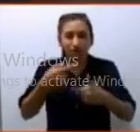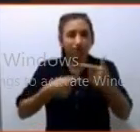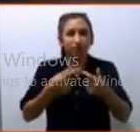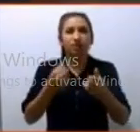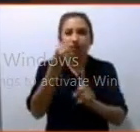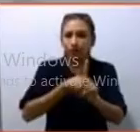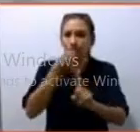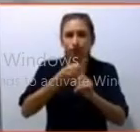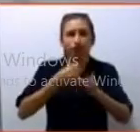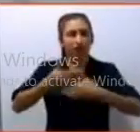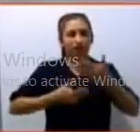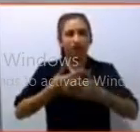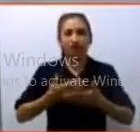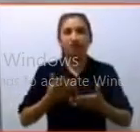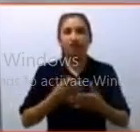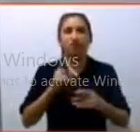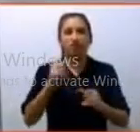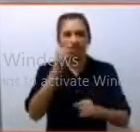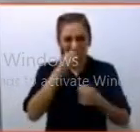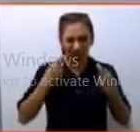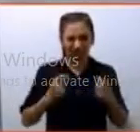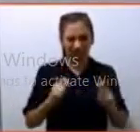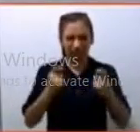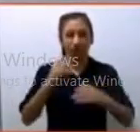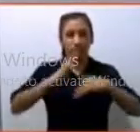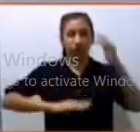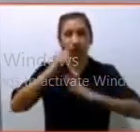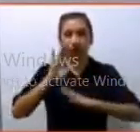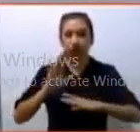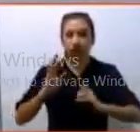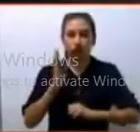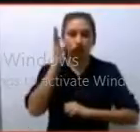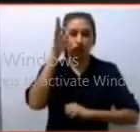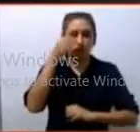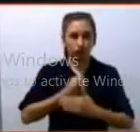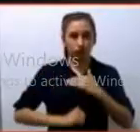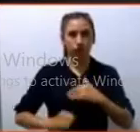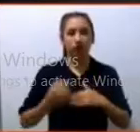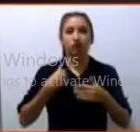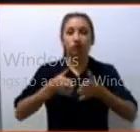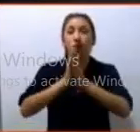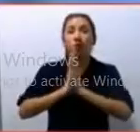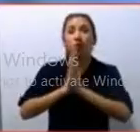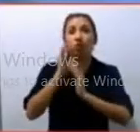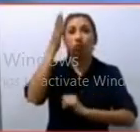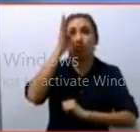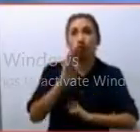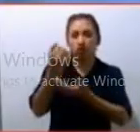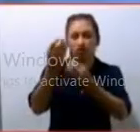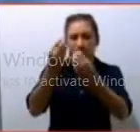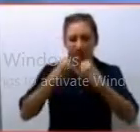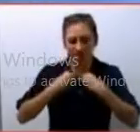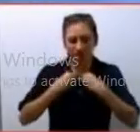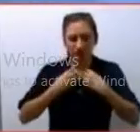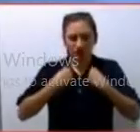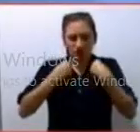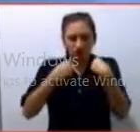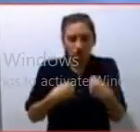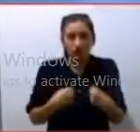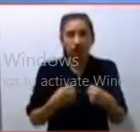esforzamos todos los días para construir un Perú mejor. Muy amable, muchas gracias. Pido a Dios que me dé fuerza y agradezco a